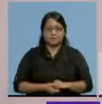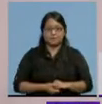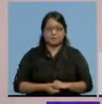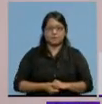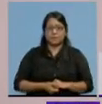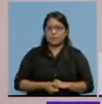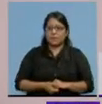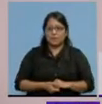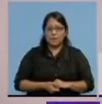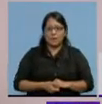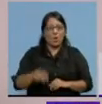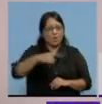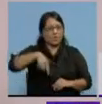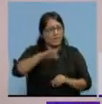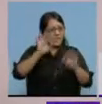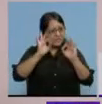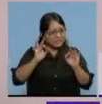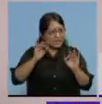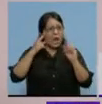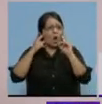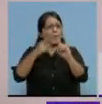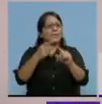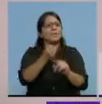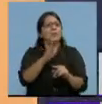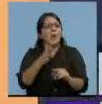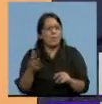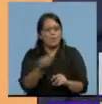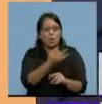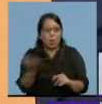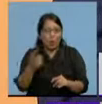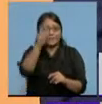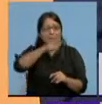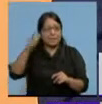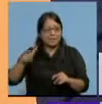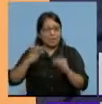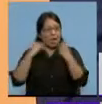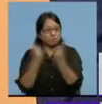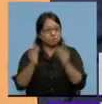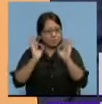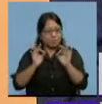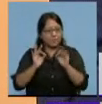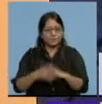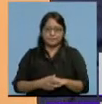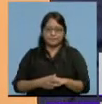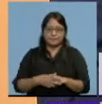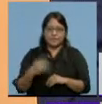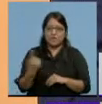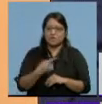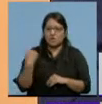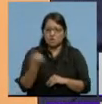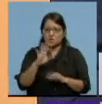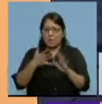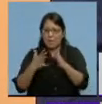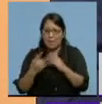tienen un desafío inmediato, que es llegar a ¿cuántas personas? ¿A la totalidad? Nosotros ya venimos desde hace un